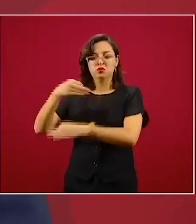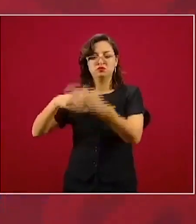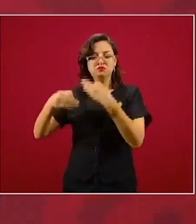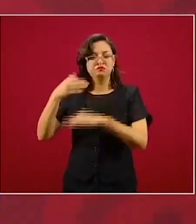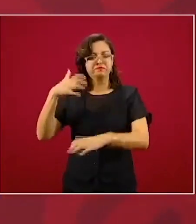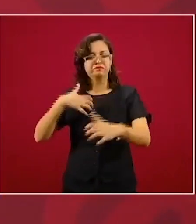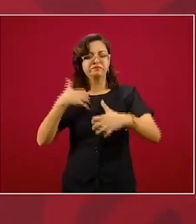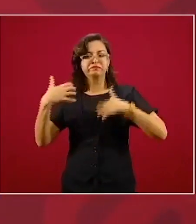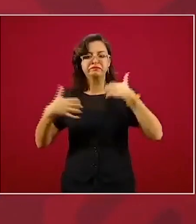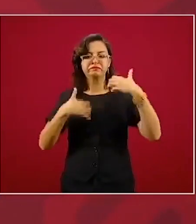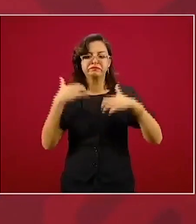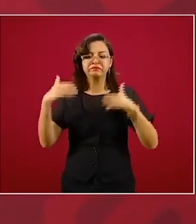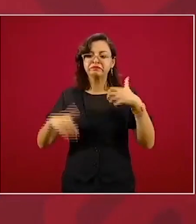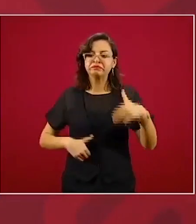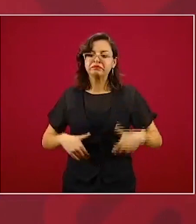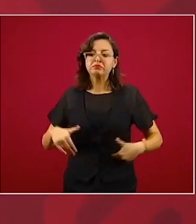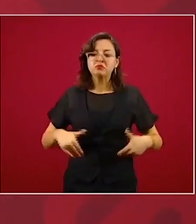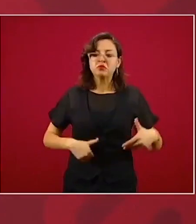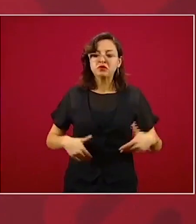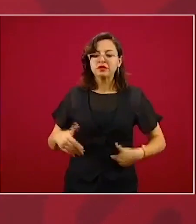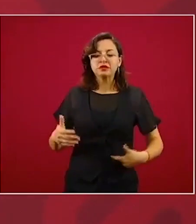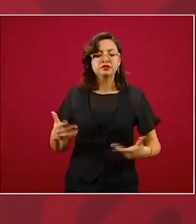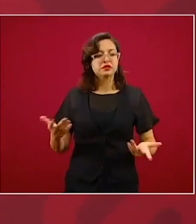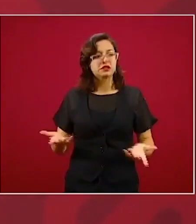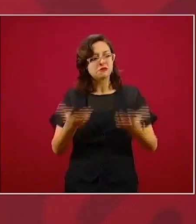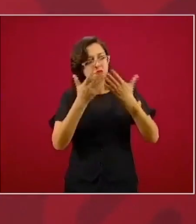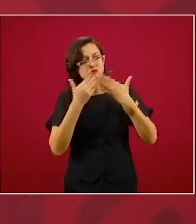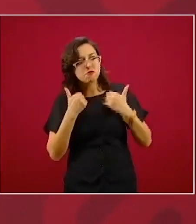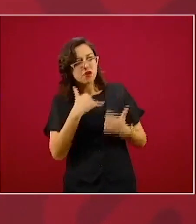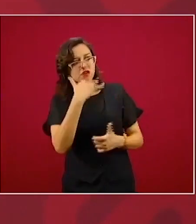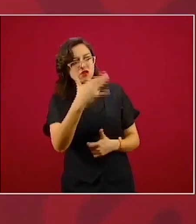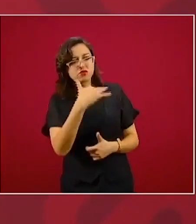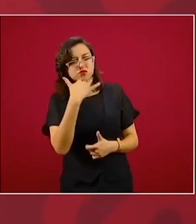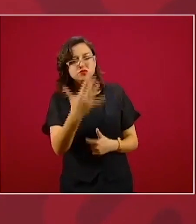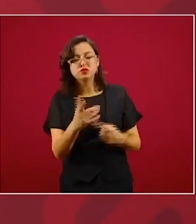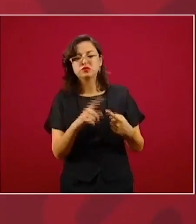porque pues ya no hay corrupción.